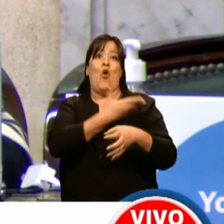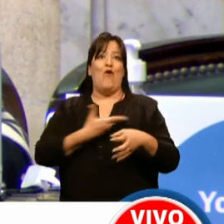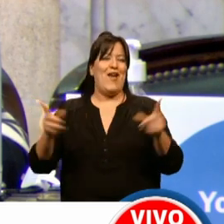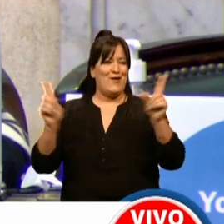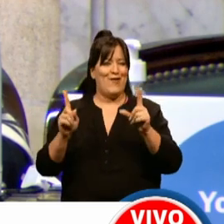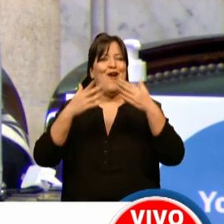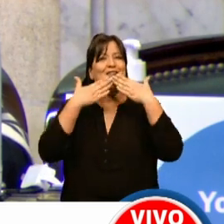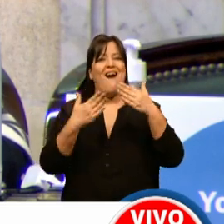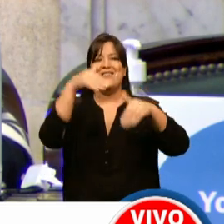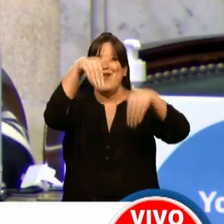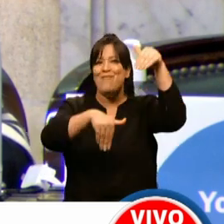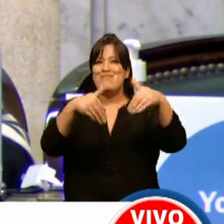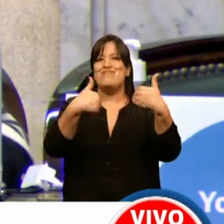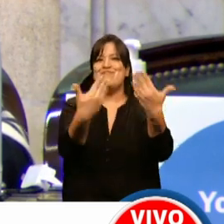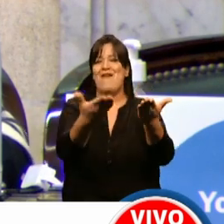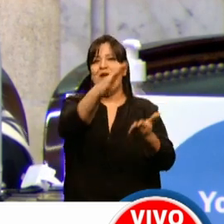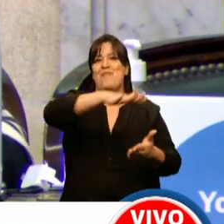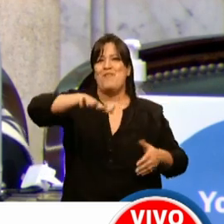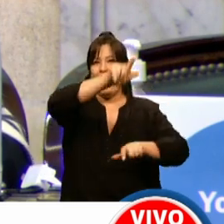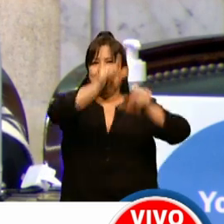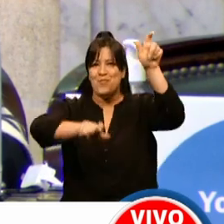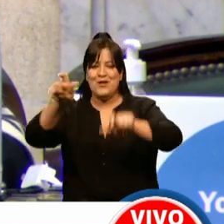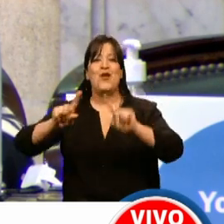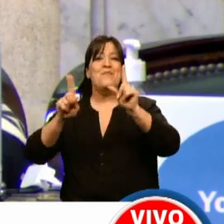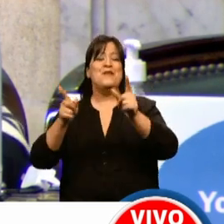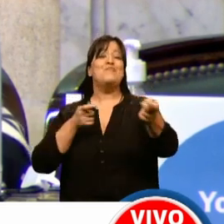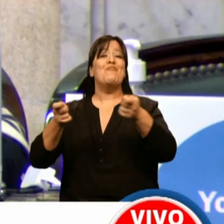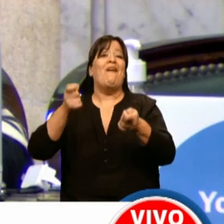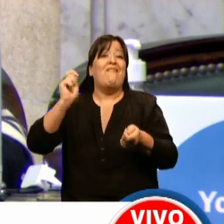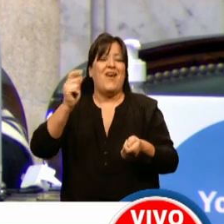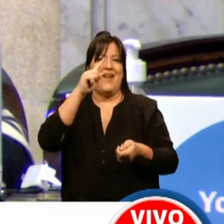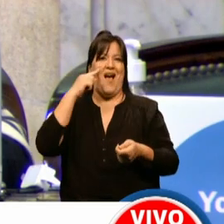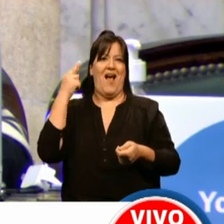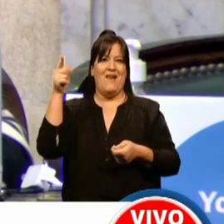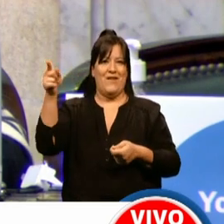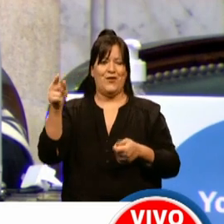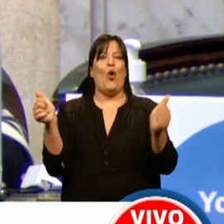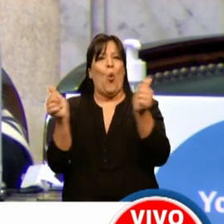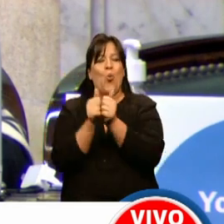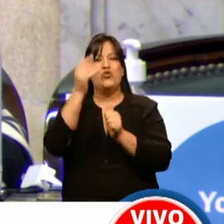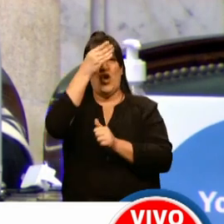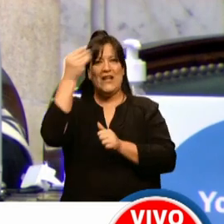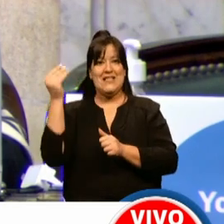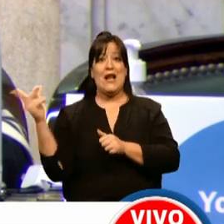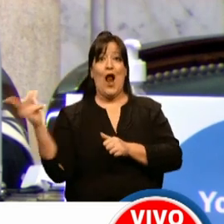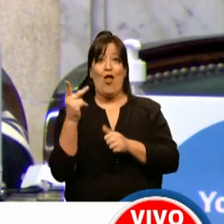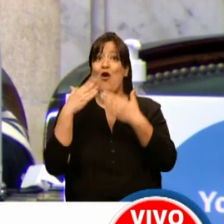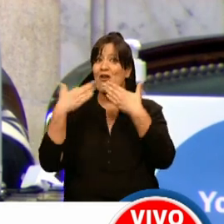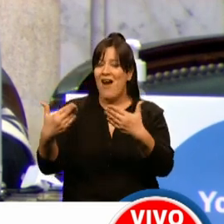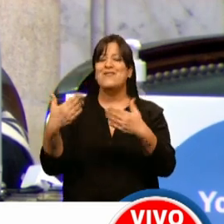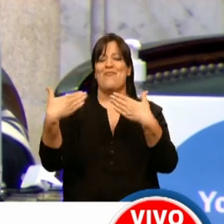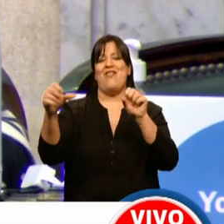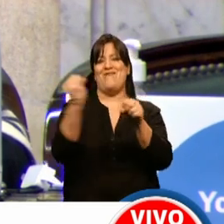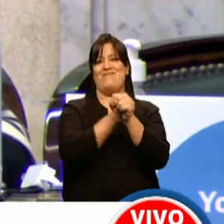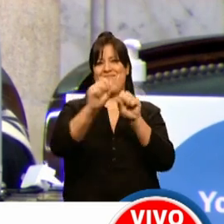gobiernos populares que los gobiernos como el que está conociendo alberto fernández y cristina fernández de kirchner